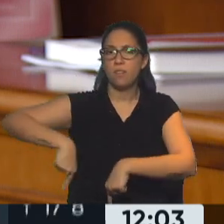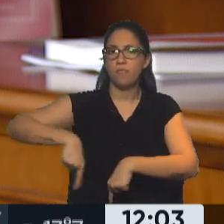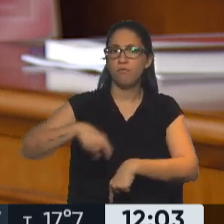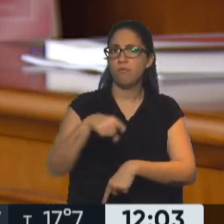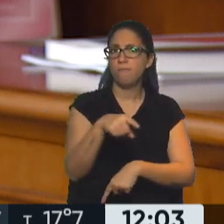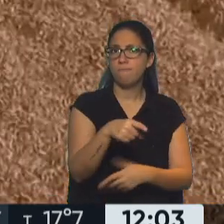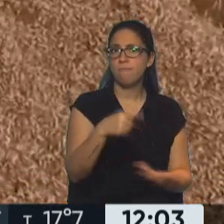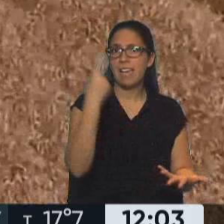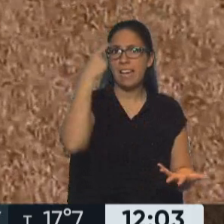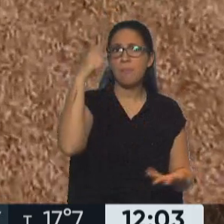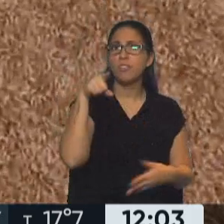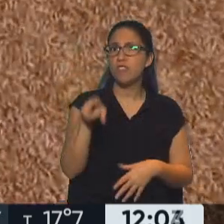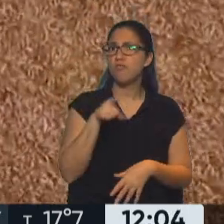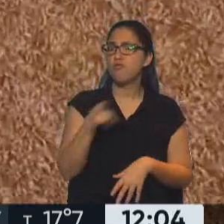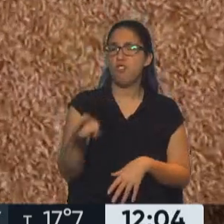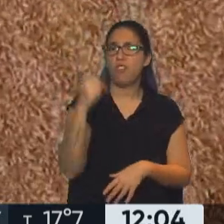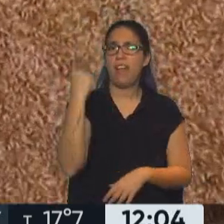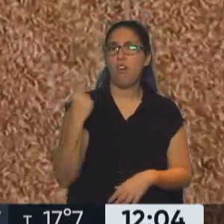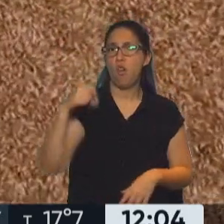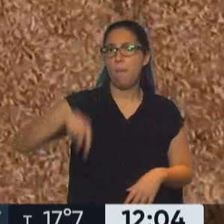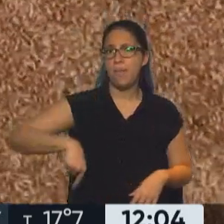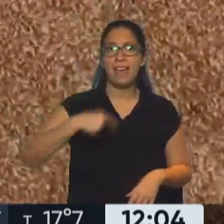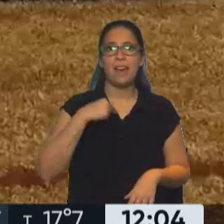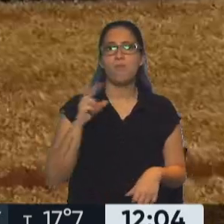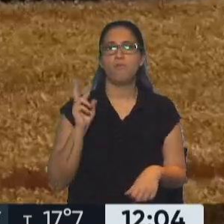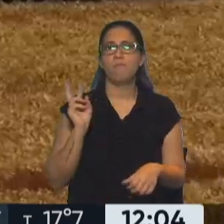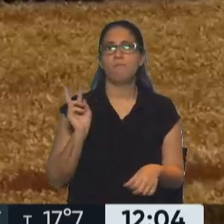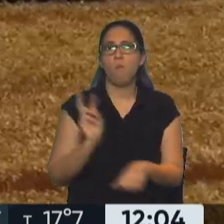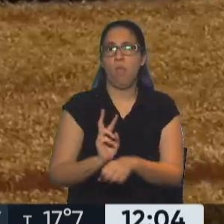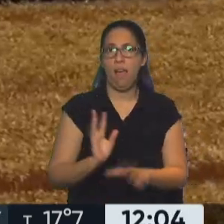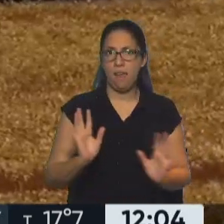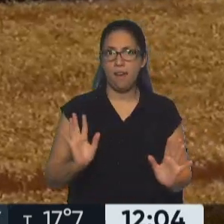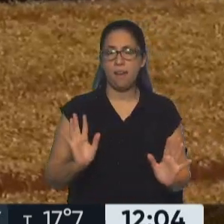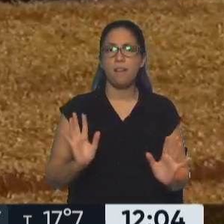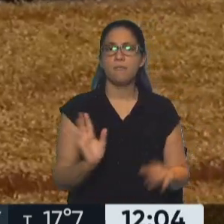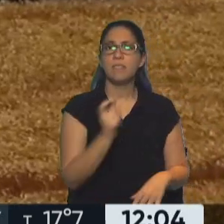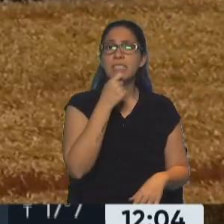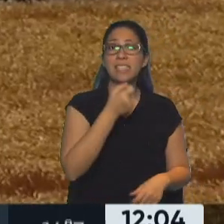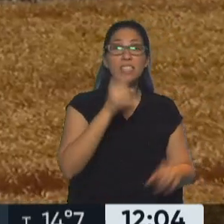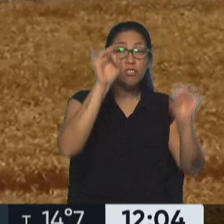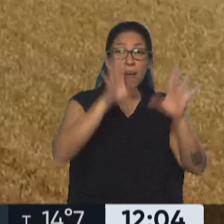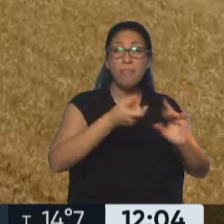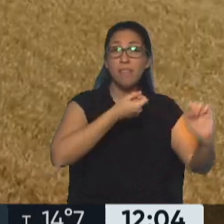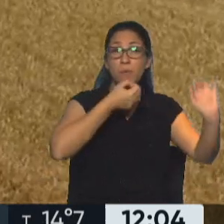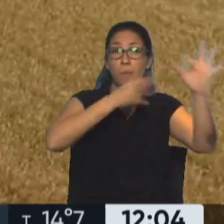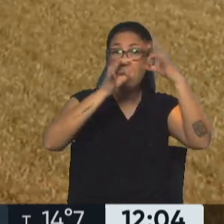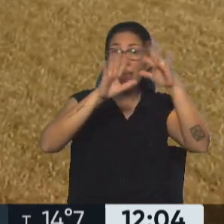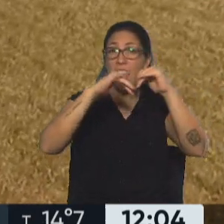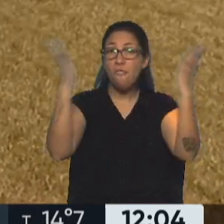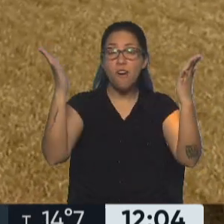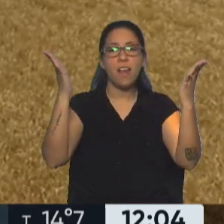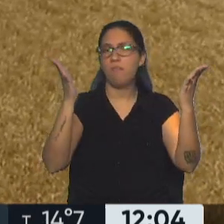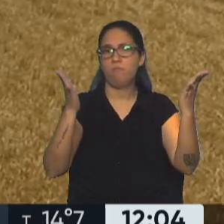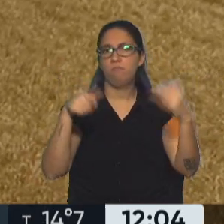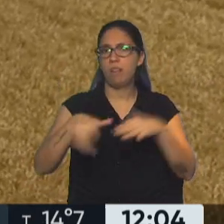eso sería muy nocivo para la economía, buscamos protegerlo. Quienes son exclusivamente exportadores no tienen acceso a este esquema. Este esquema